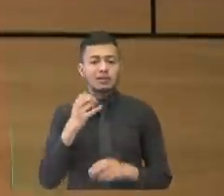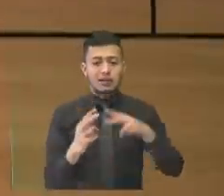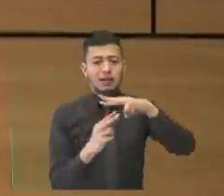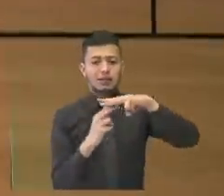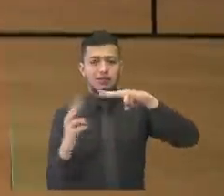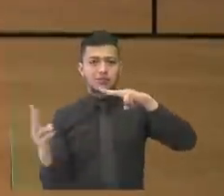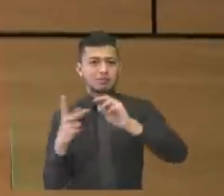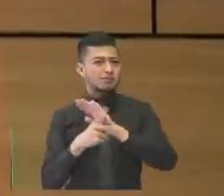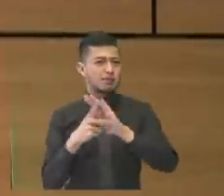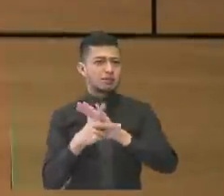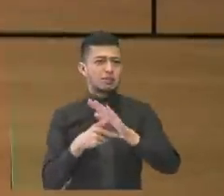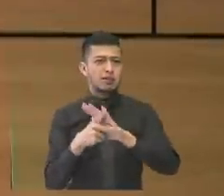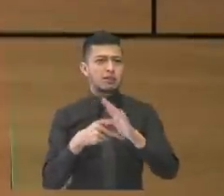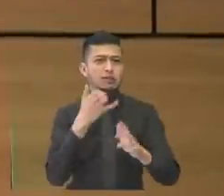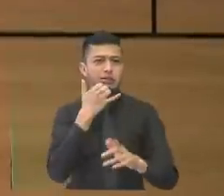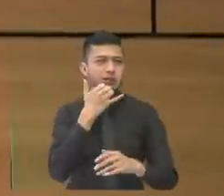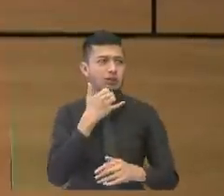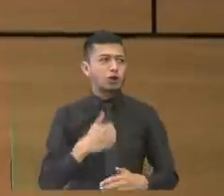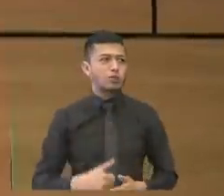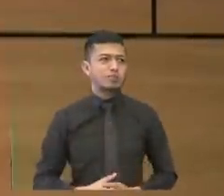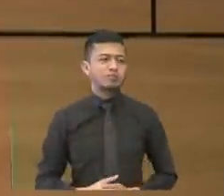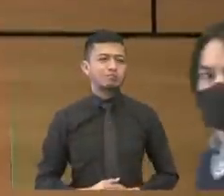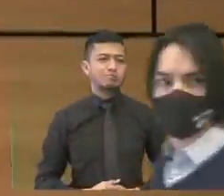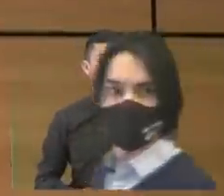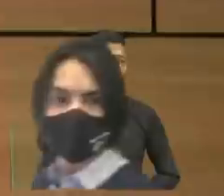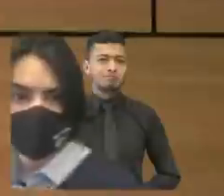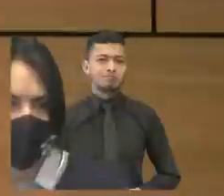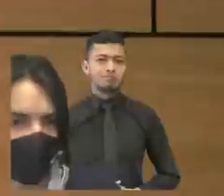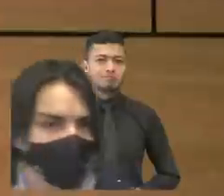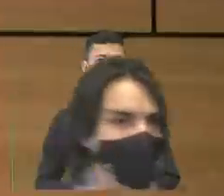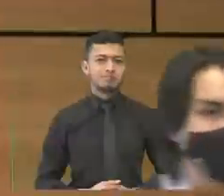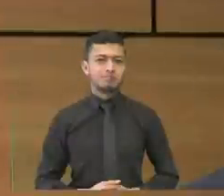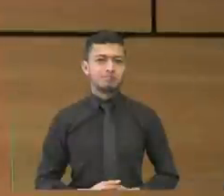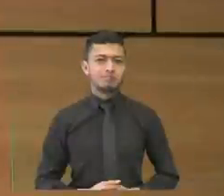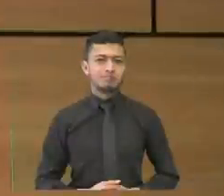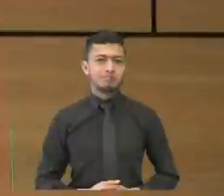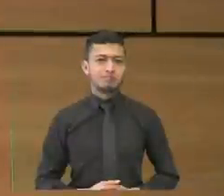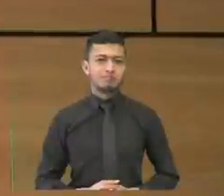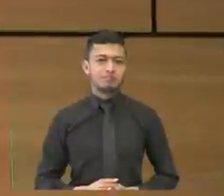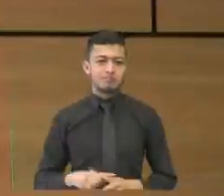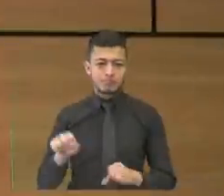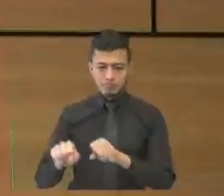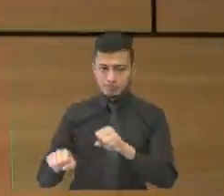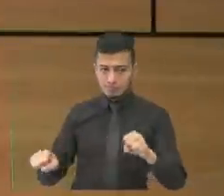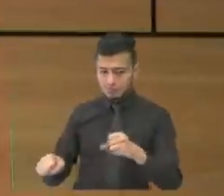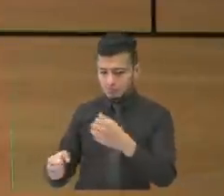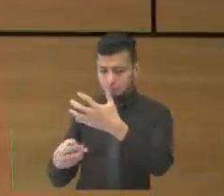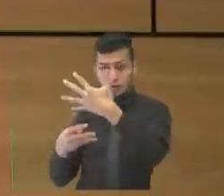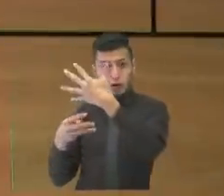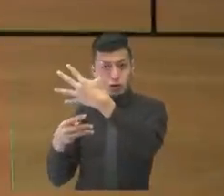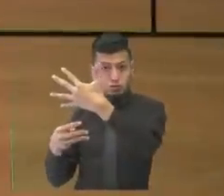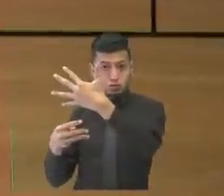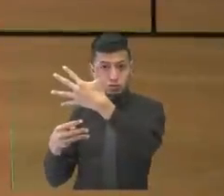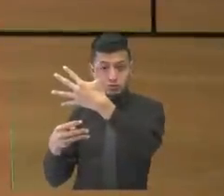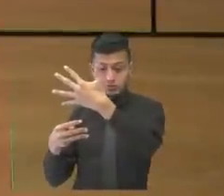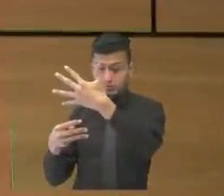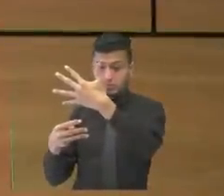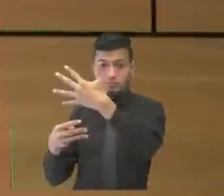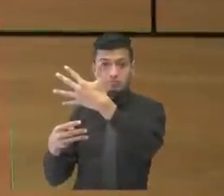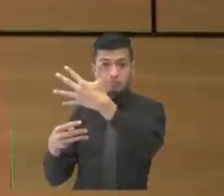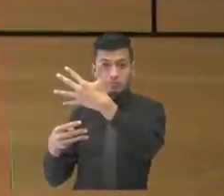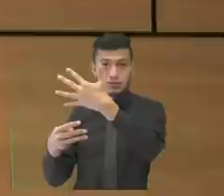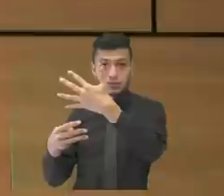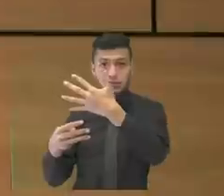tranvía puede mover entre 8 hasta el tranvía más robusto,